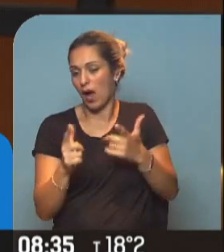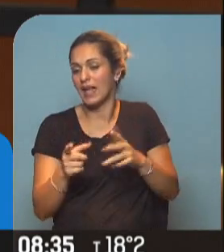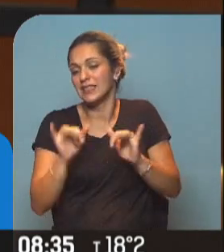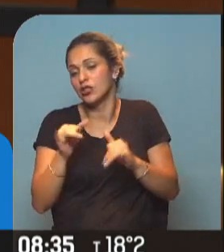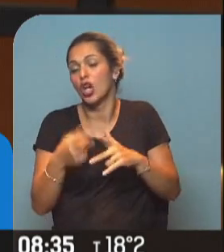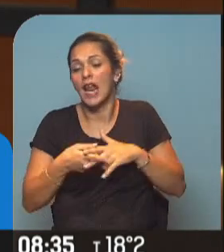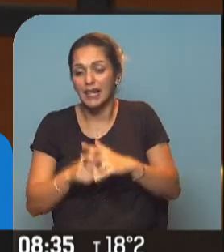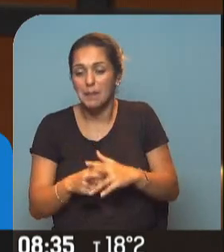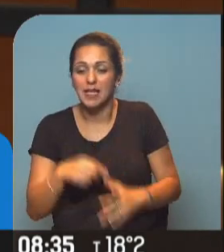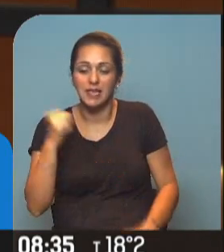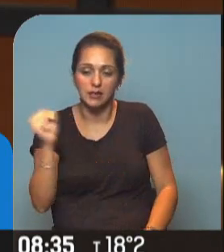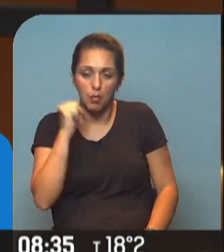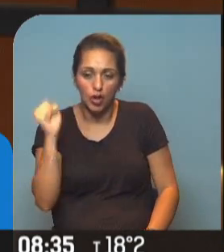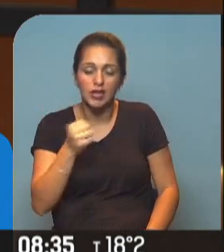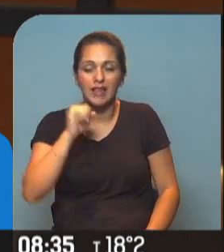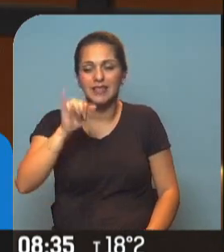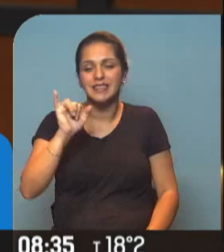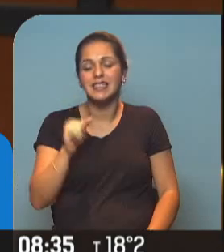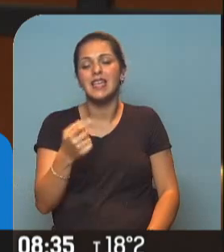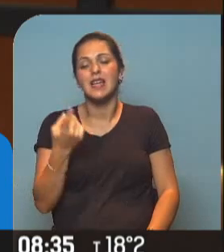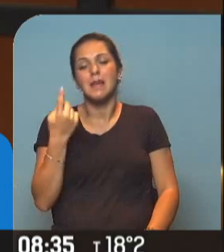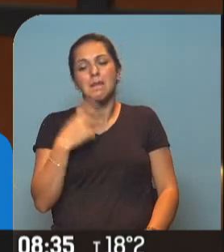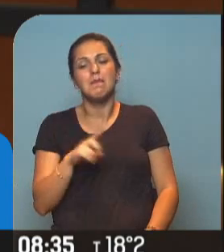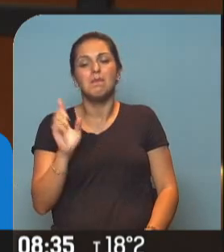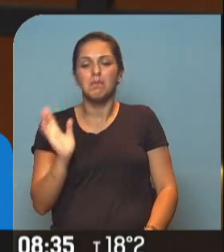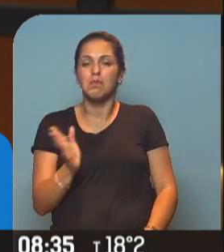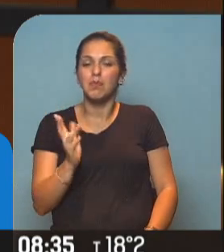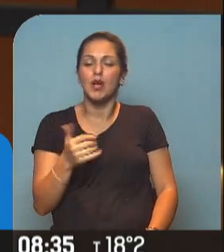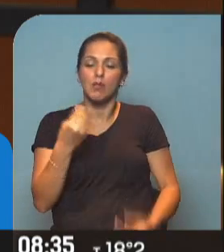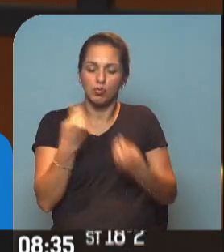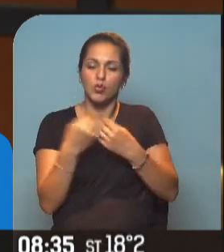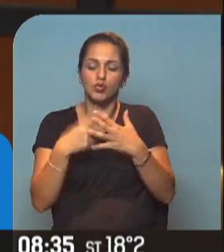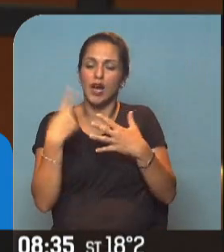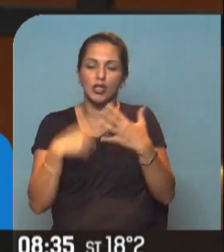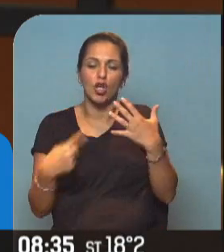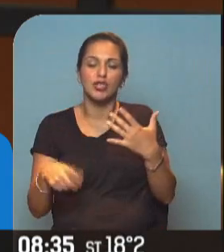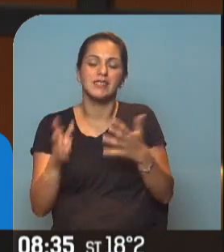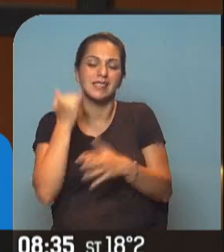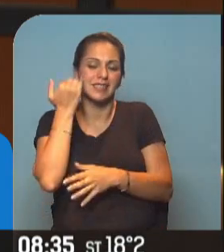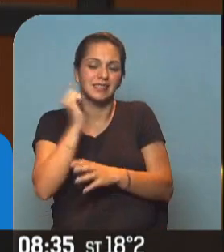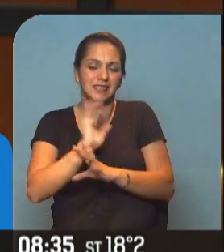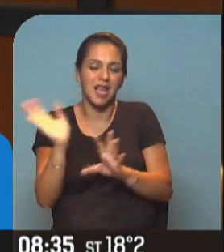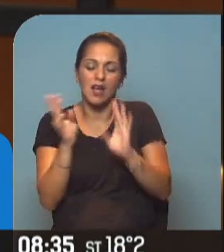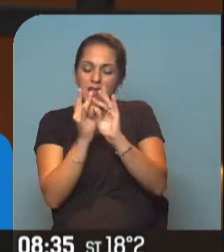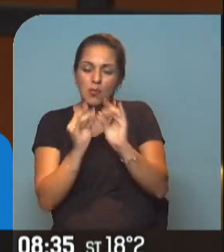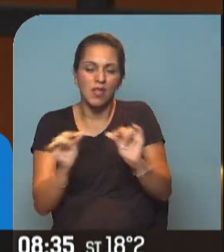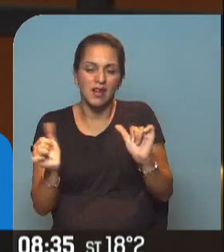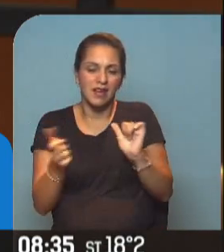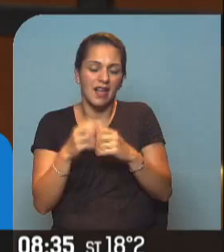pero en él pero hay un sinnúmero de cosas que son extremadamente delicadas